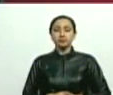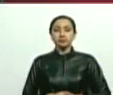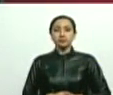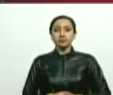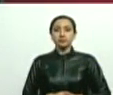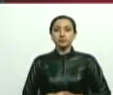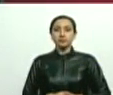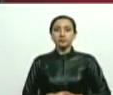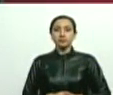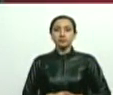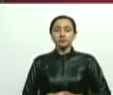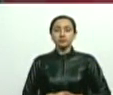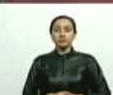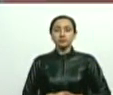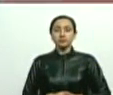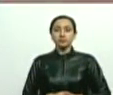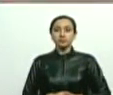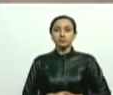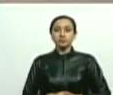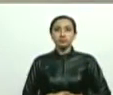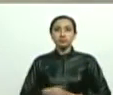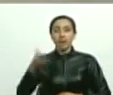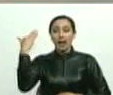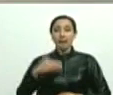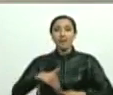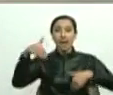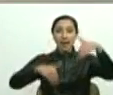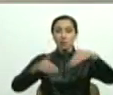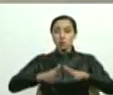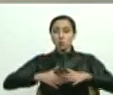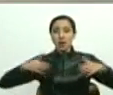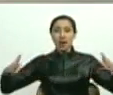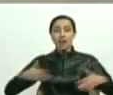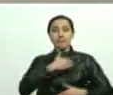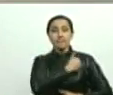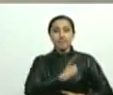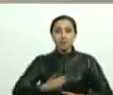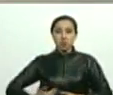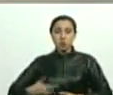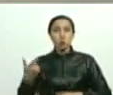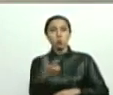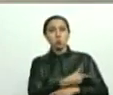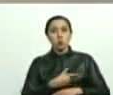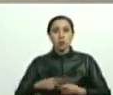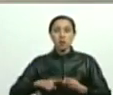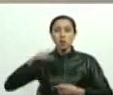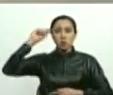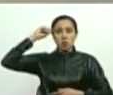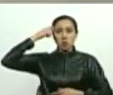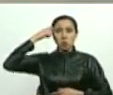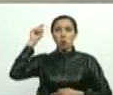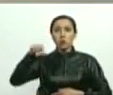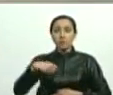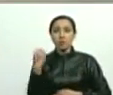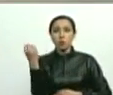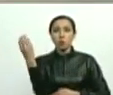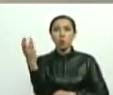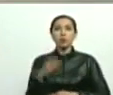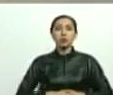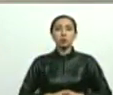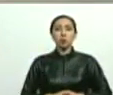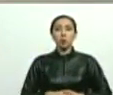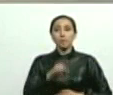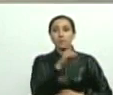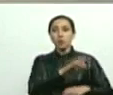fue, había una mega elección presidencial, gobernaciones y congreso en el año 98.